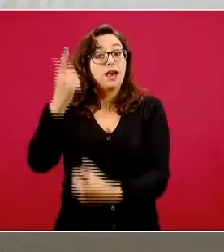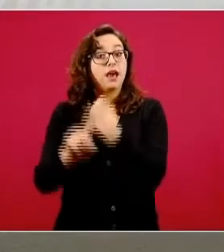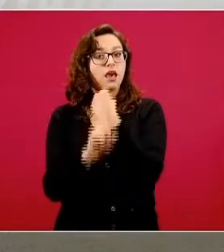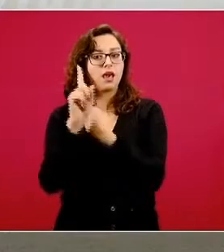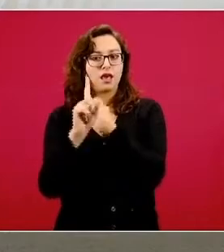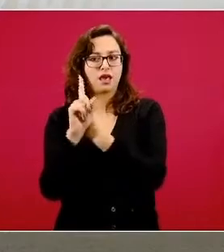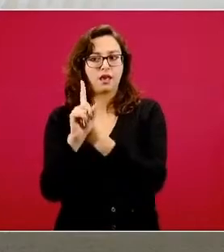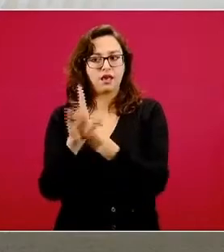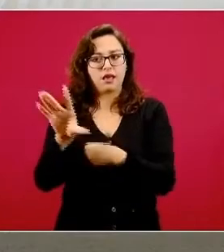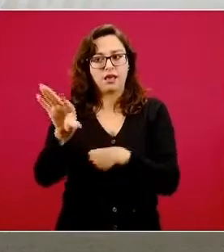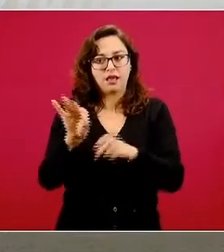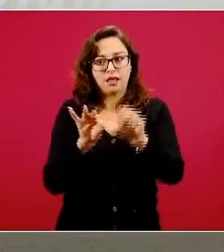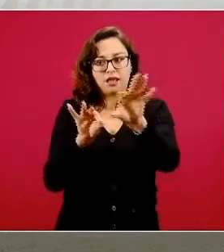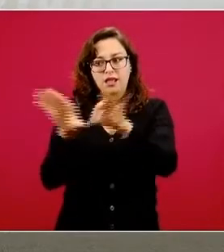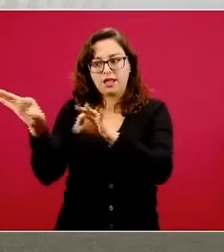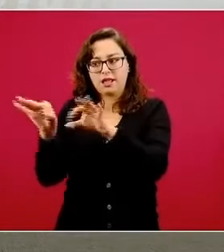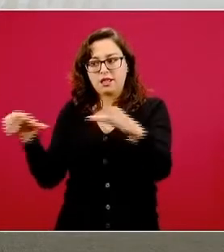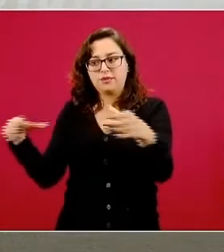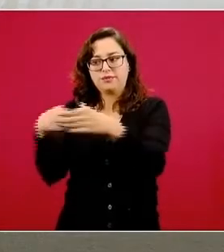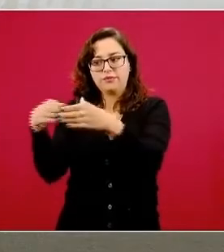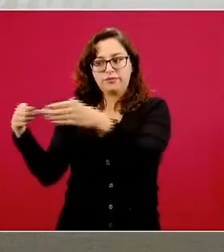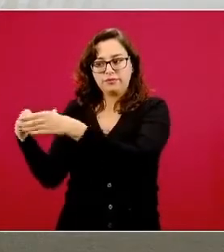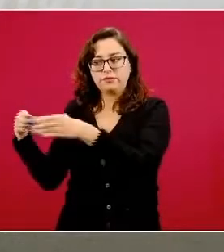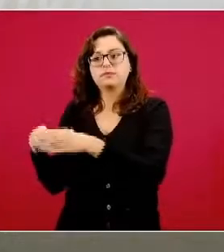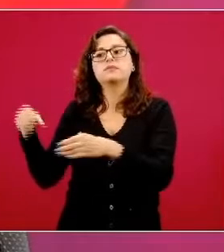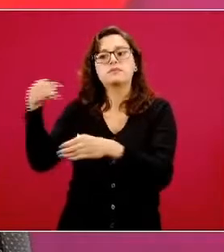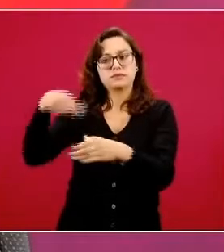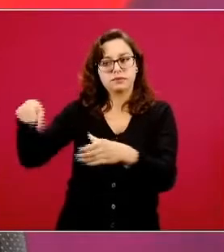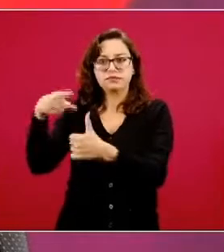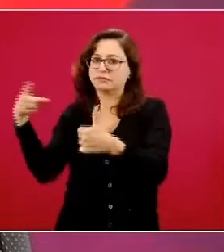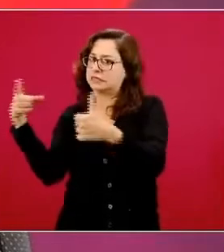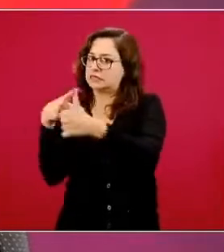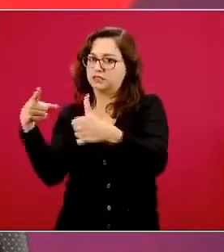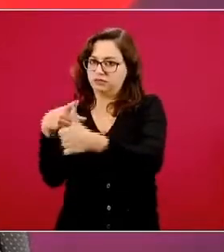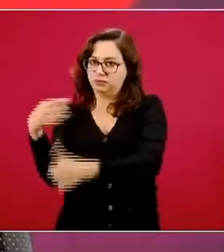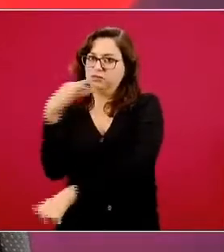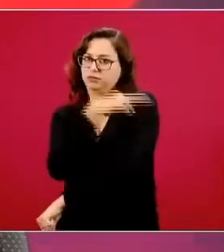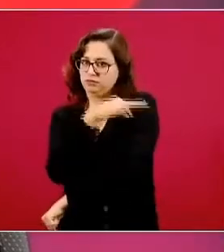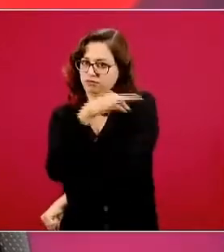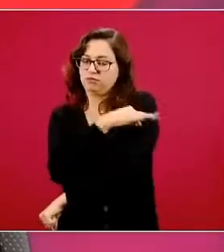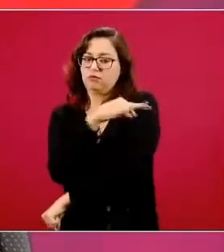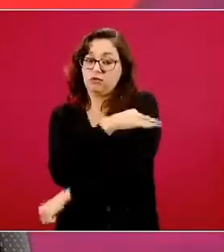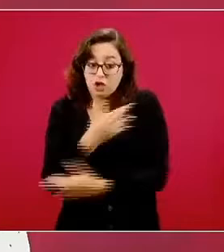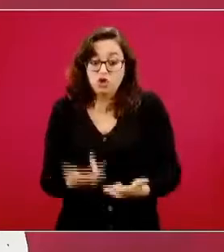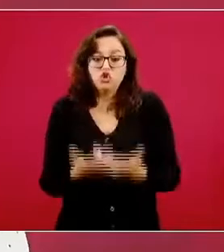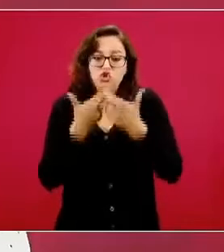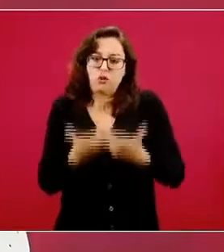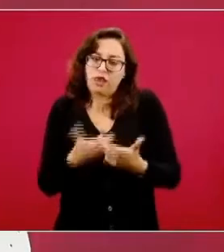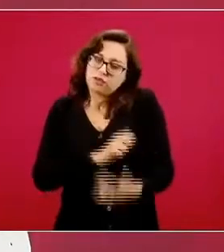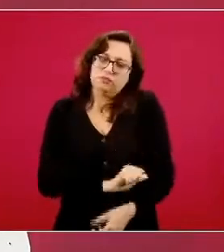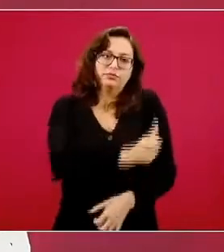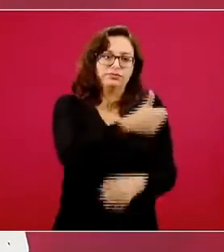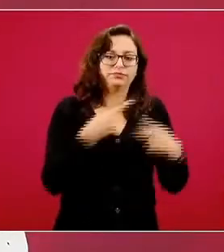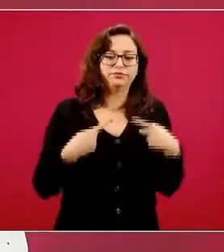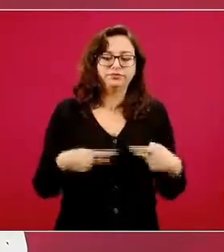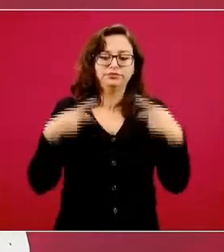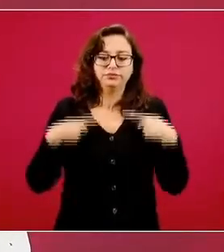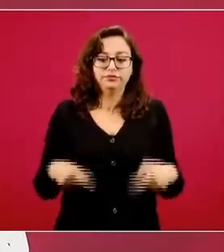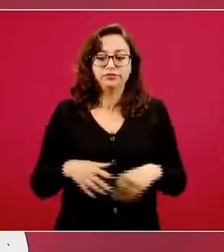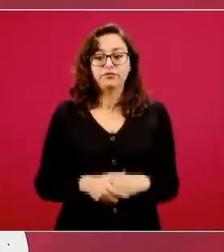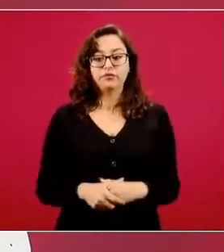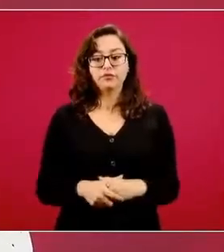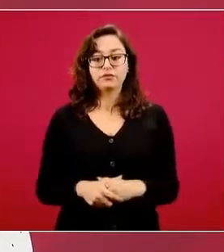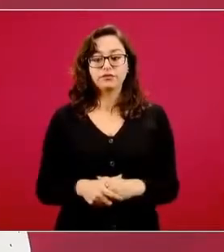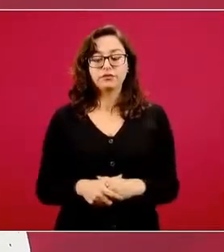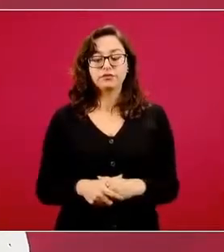para vacunar particularmente a estos grupos principalmente o primordialmente. Si no me equivoco, se